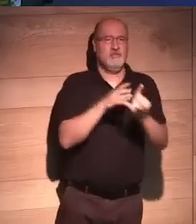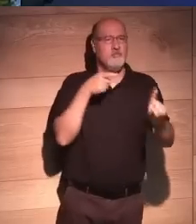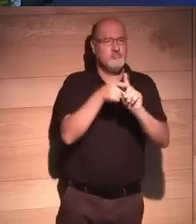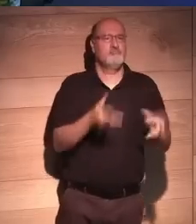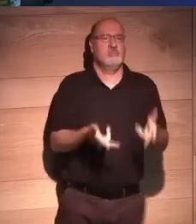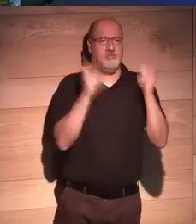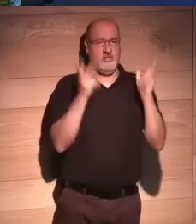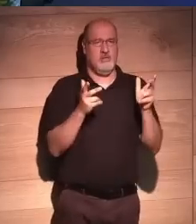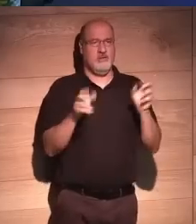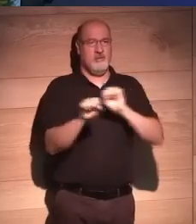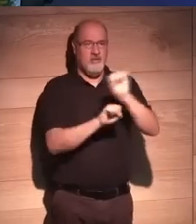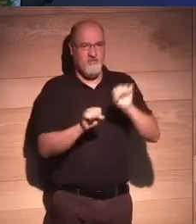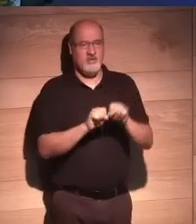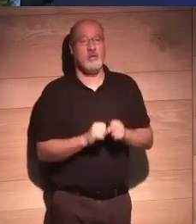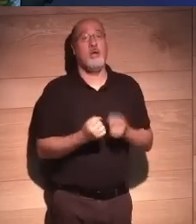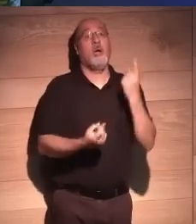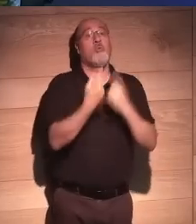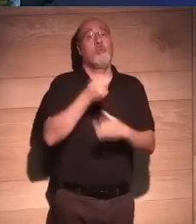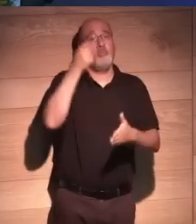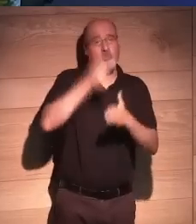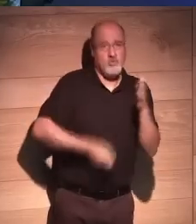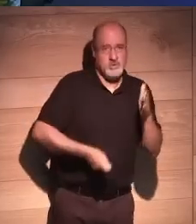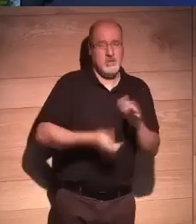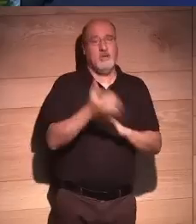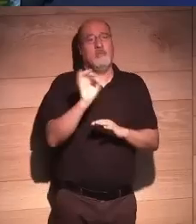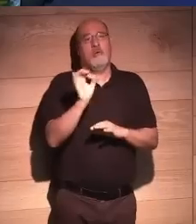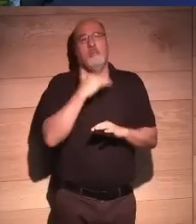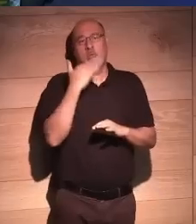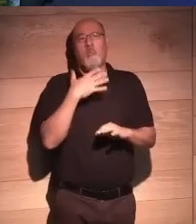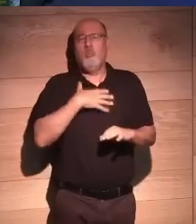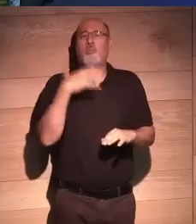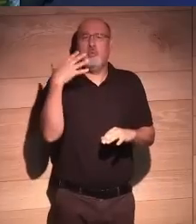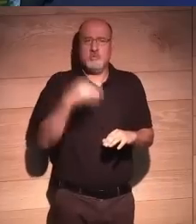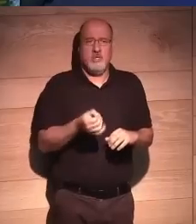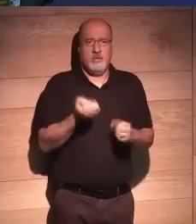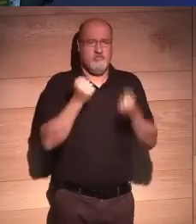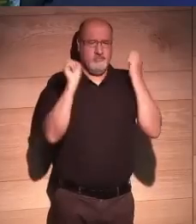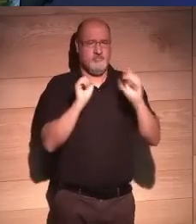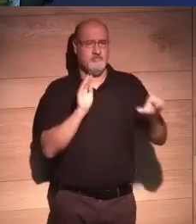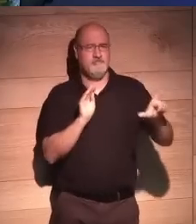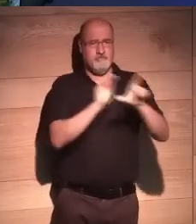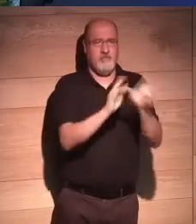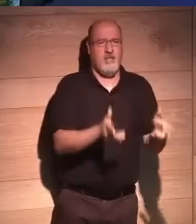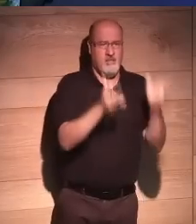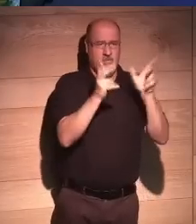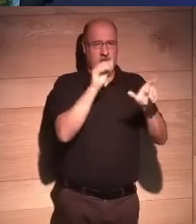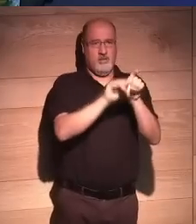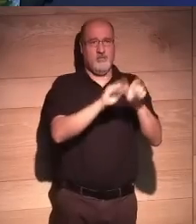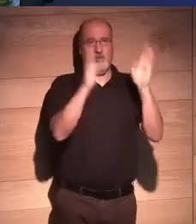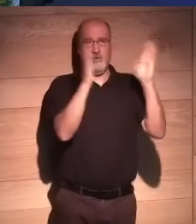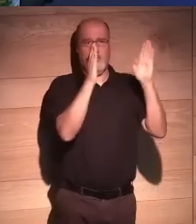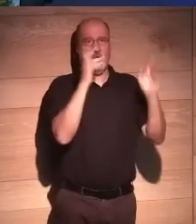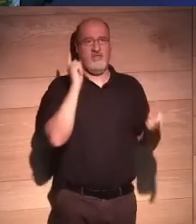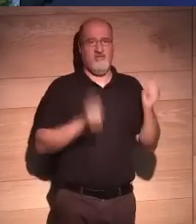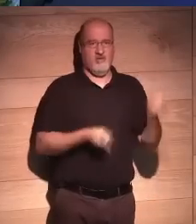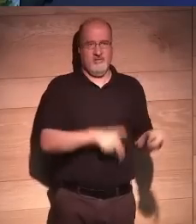a veces había sanciones, pero había la posibilidad real, al menos en lo que yo he